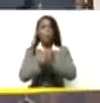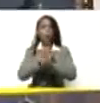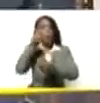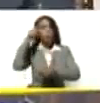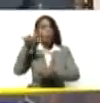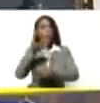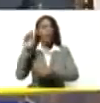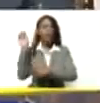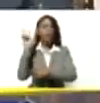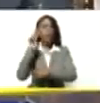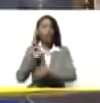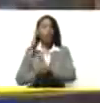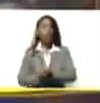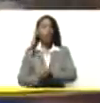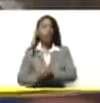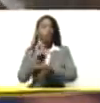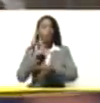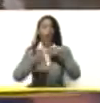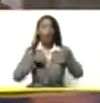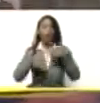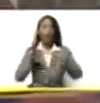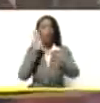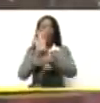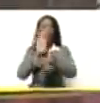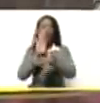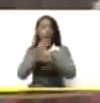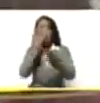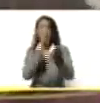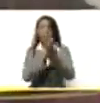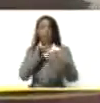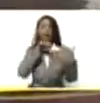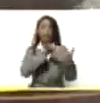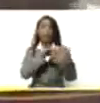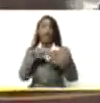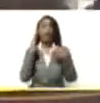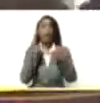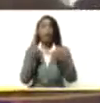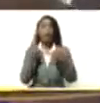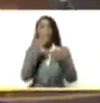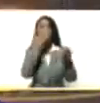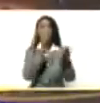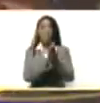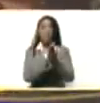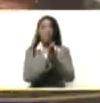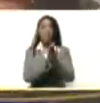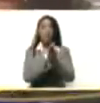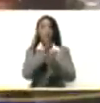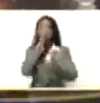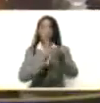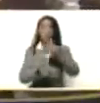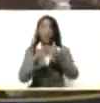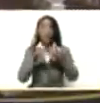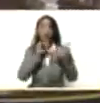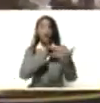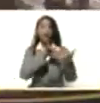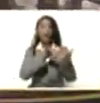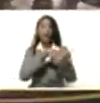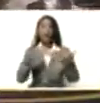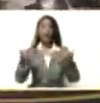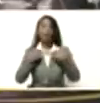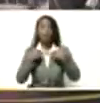venezolano en una acción de protección frente a la guerra económica y frente a la más vil y cruel guerra que haya sufrido